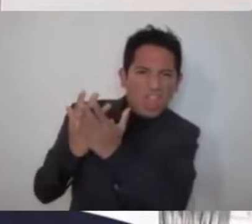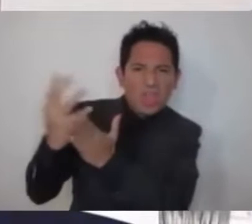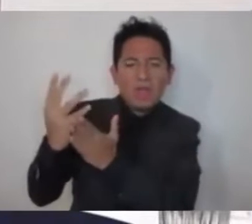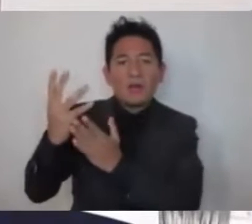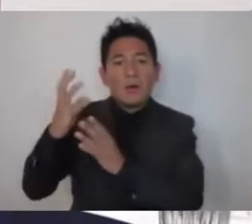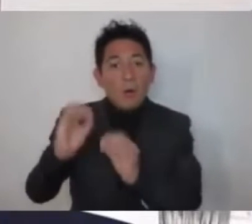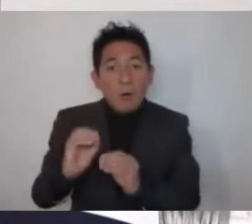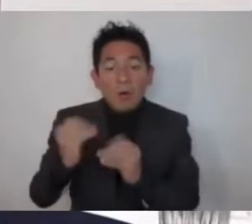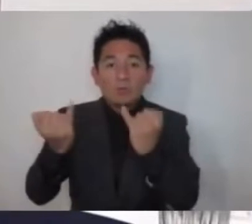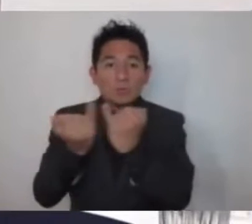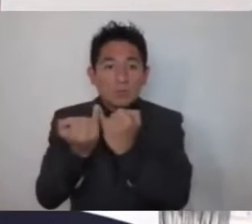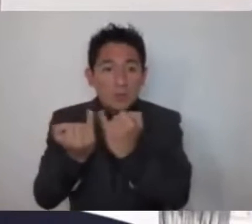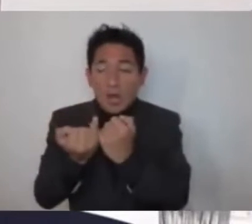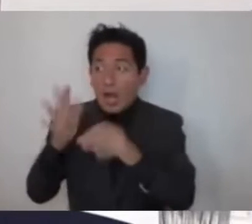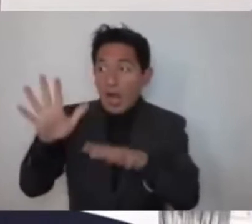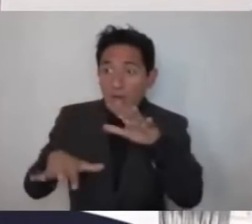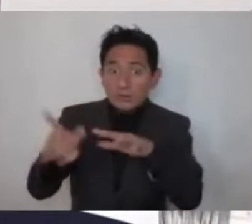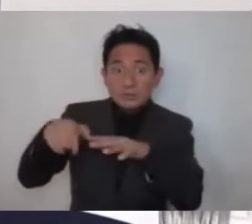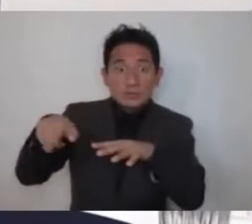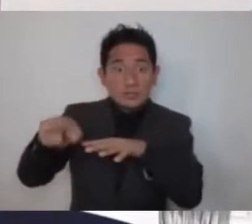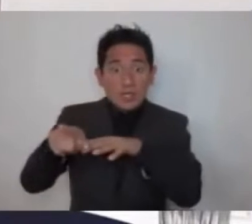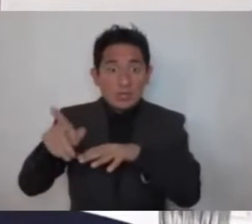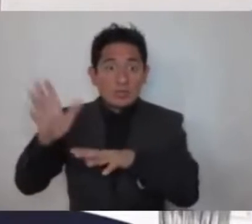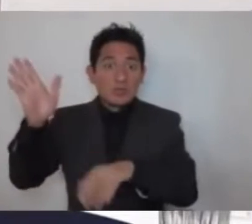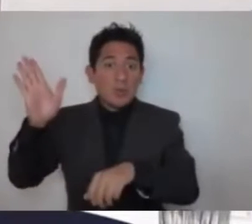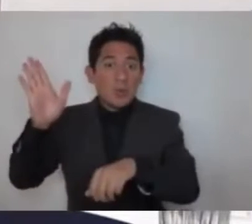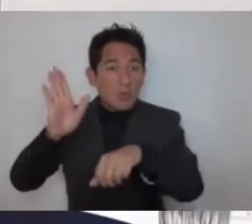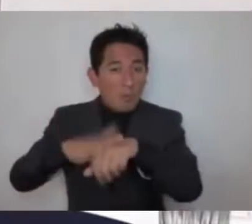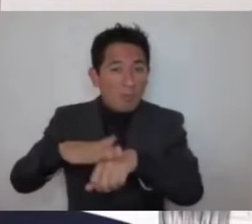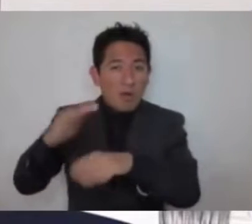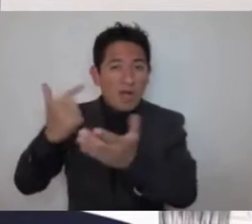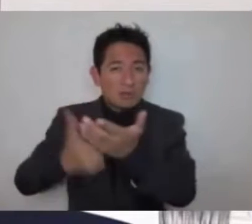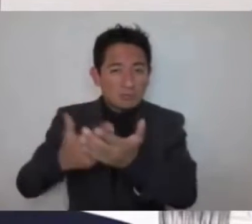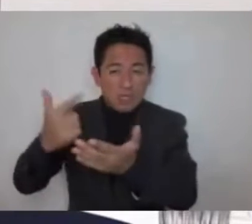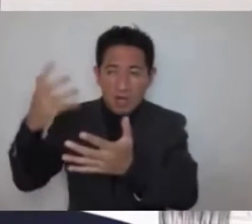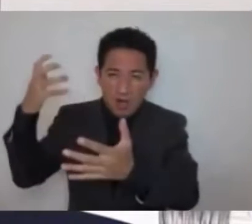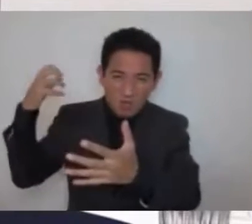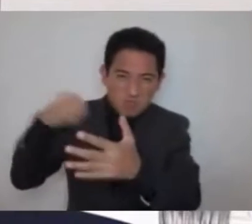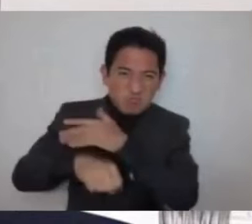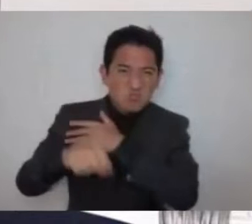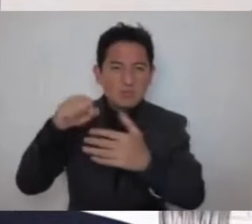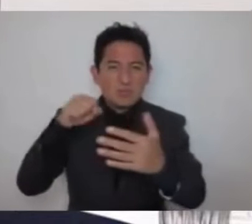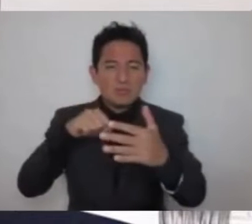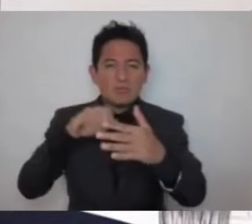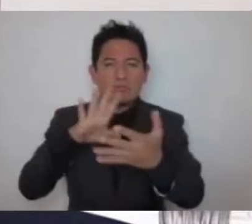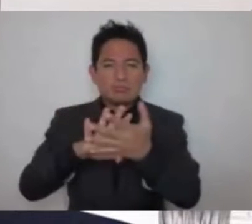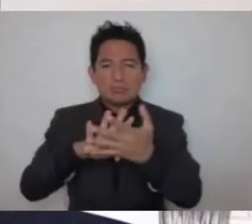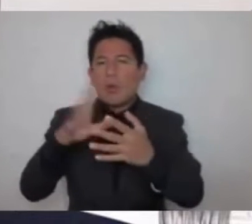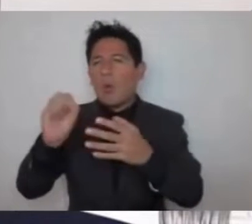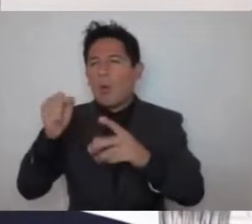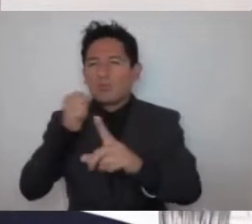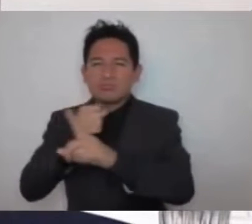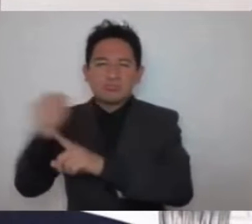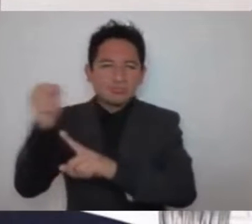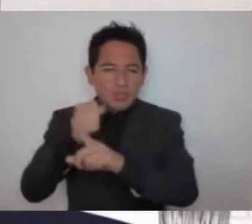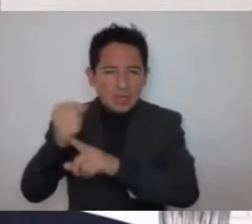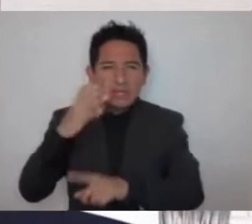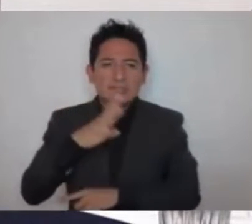acusatorio Pero eso llama atención si en 2023 hicimos un proceso consultivo